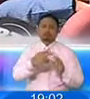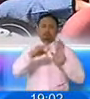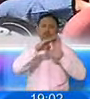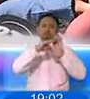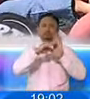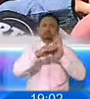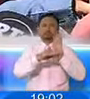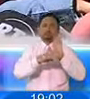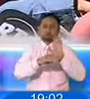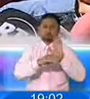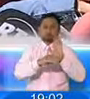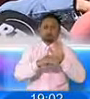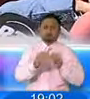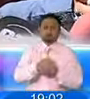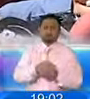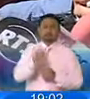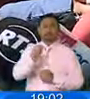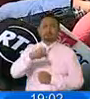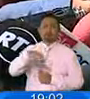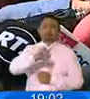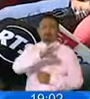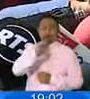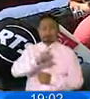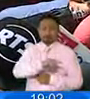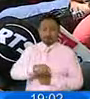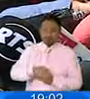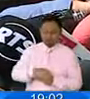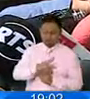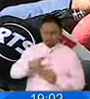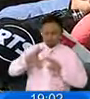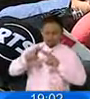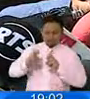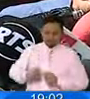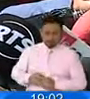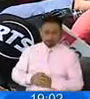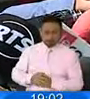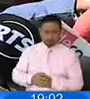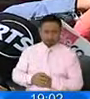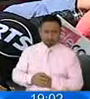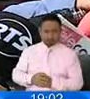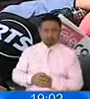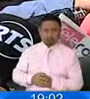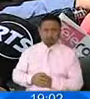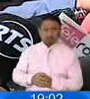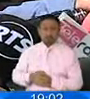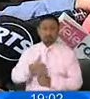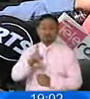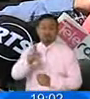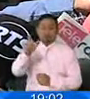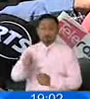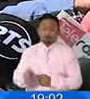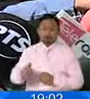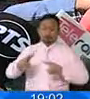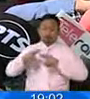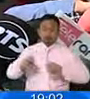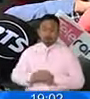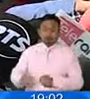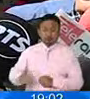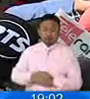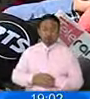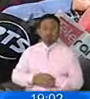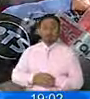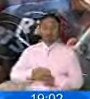sido pinchadas por la SENAIN y que para mala suerte de ellos resulta de que uno de los pinchados es Carlos